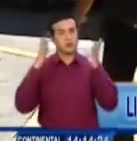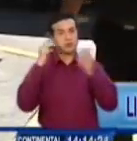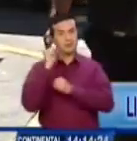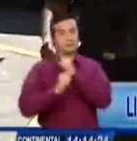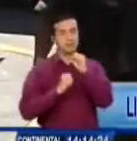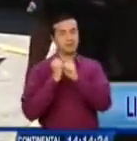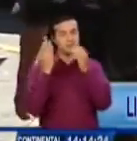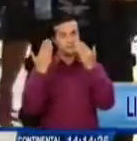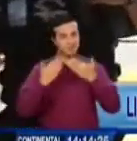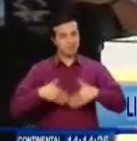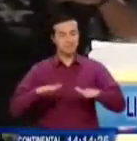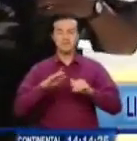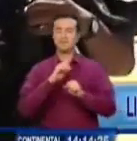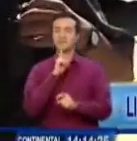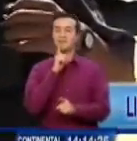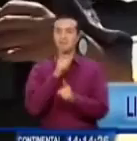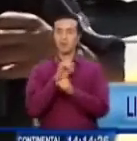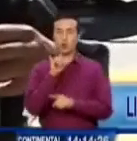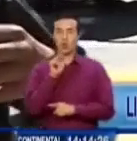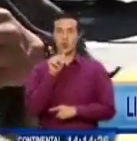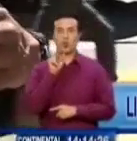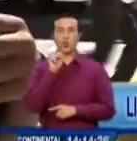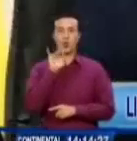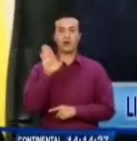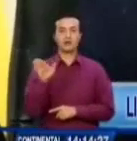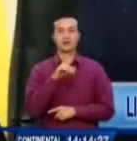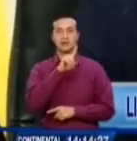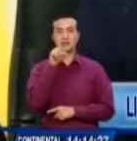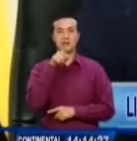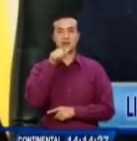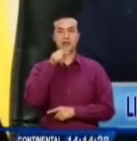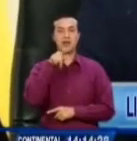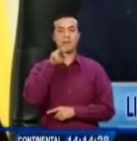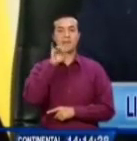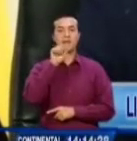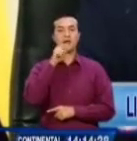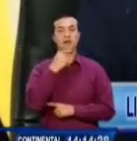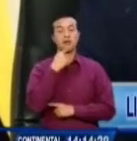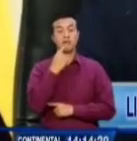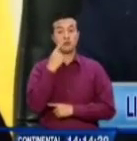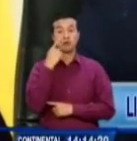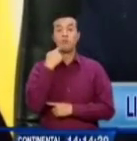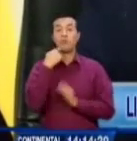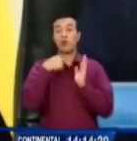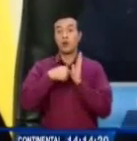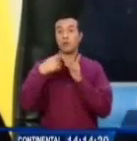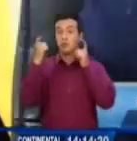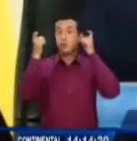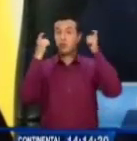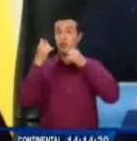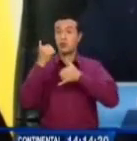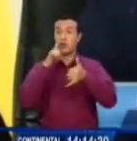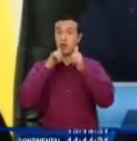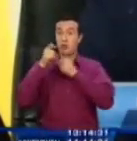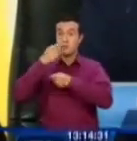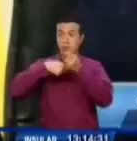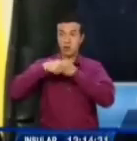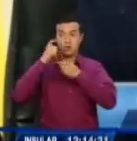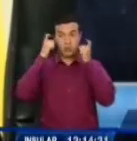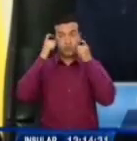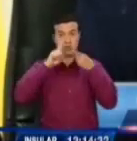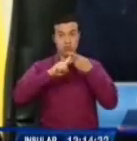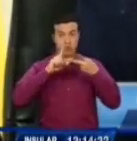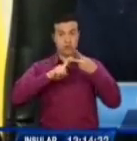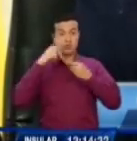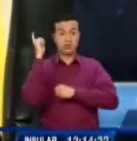fin de año, según informó Juan Zapata, secretario de Seguridad. Se controlará estrictamente el expendio de bebidas alcohólicas, se realizará controles y sanciones